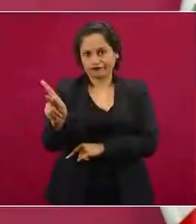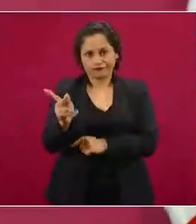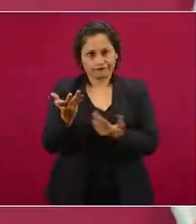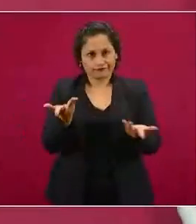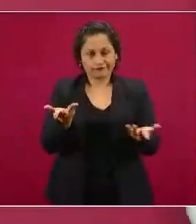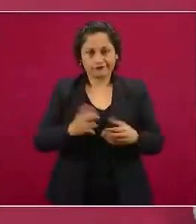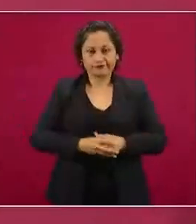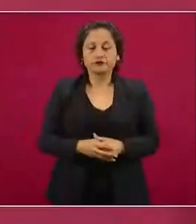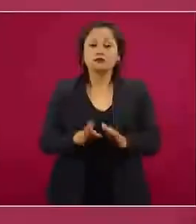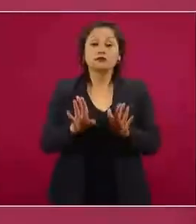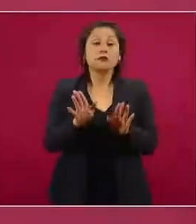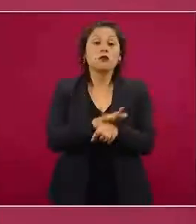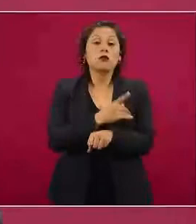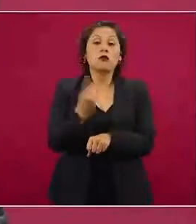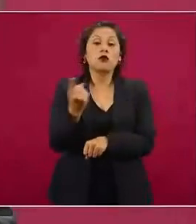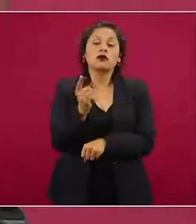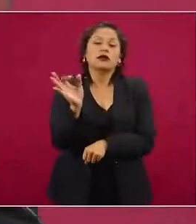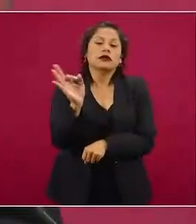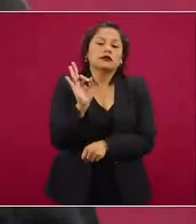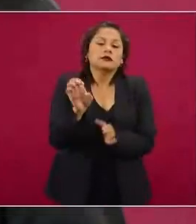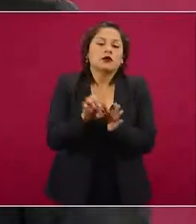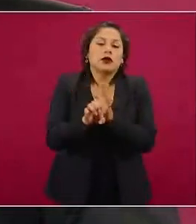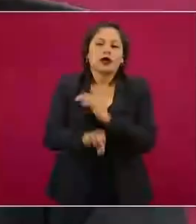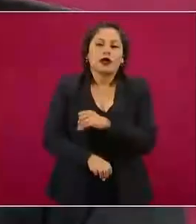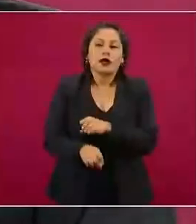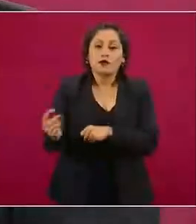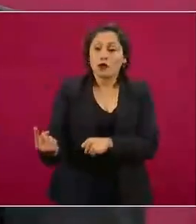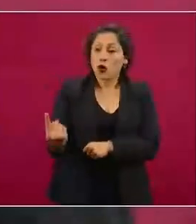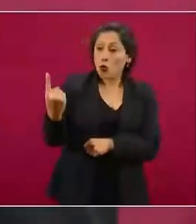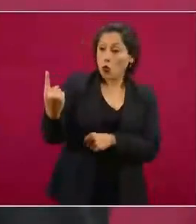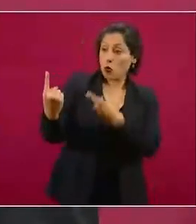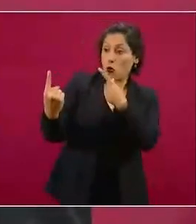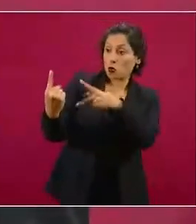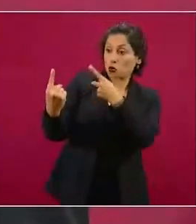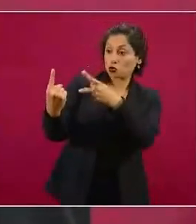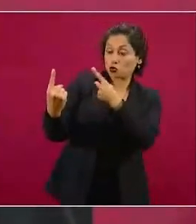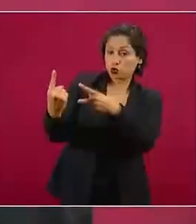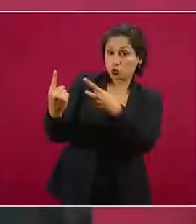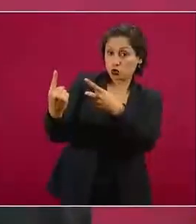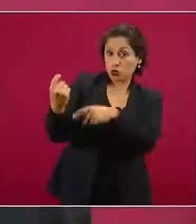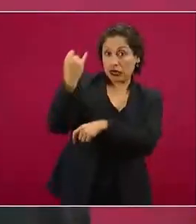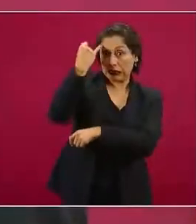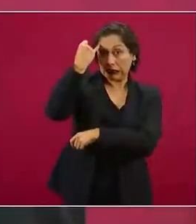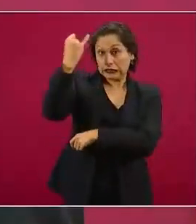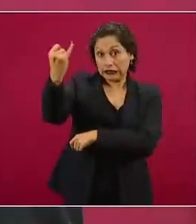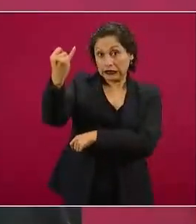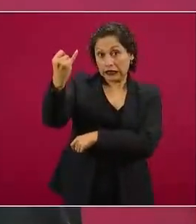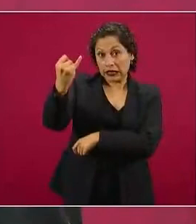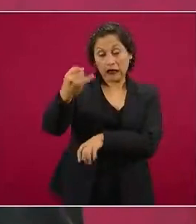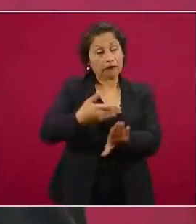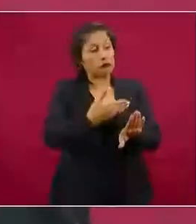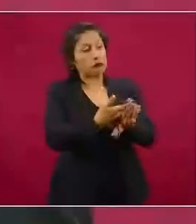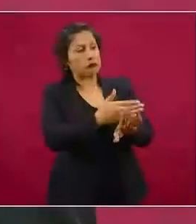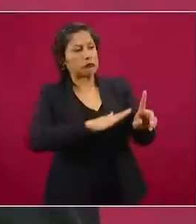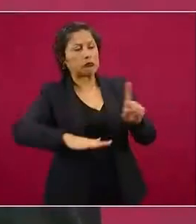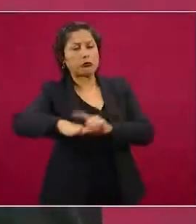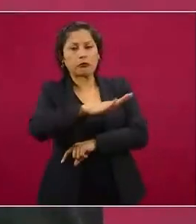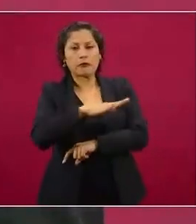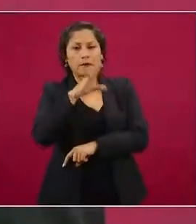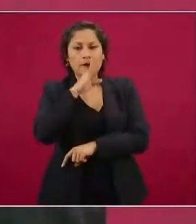hay un interés personal se va a afectar, ¿no? Un movimiento,